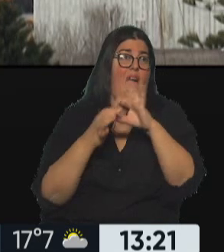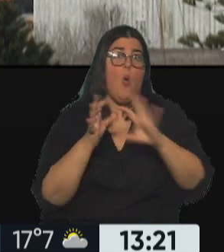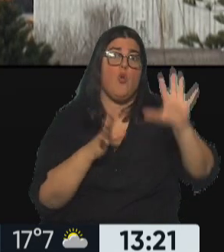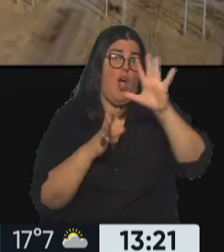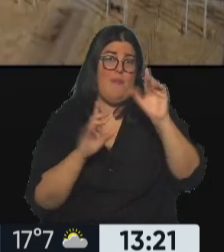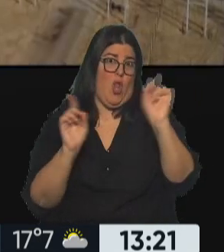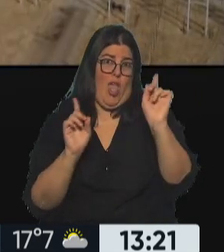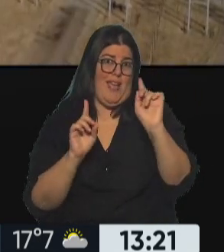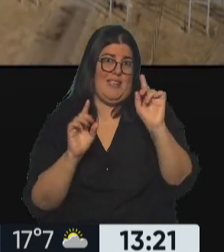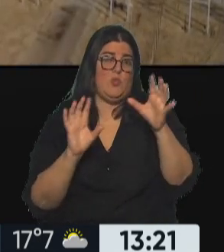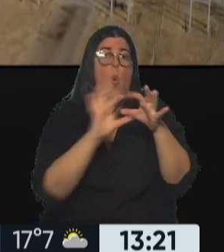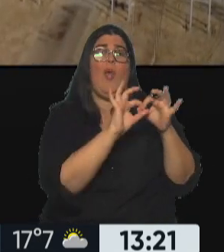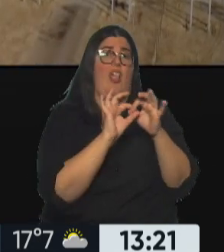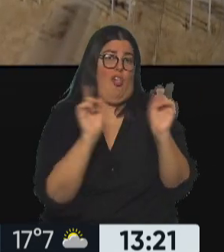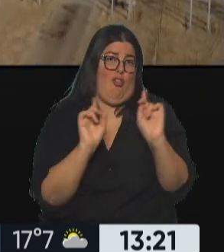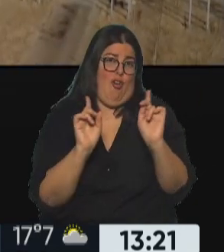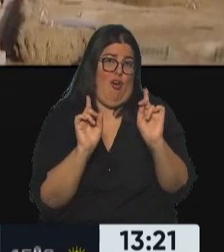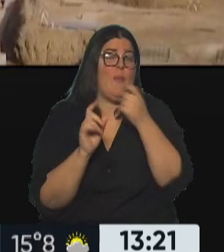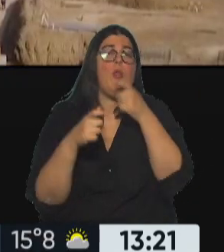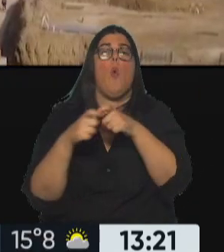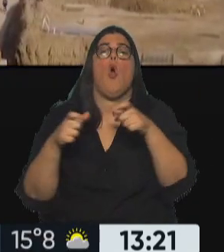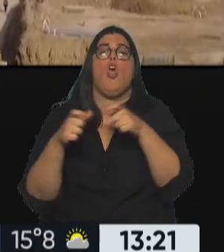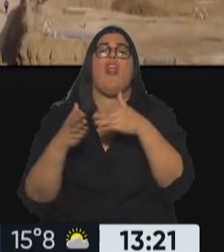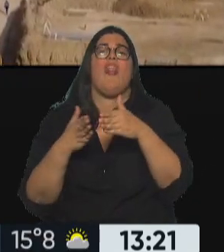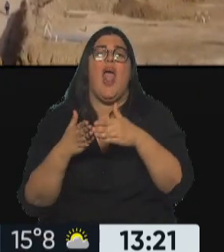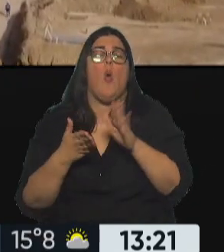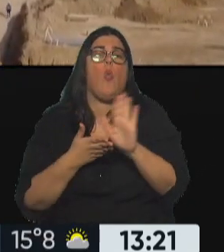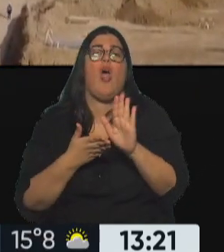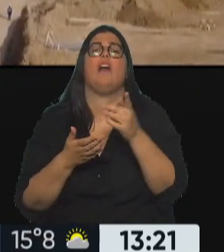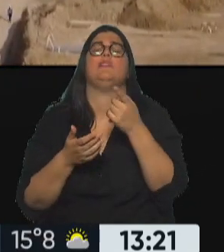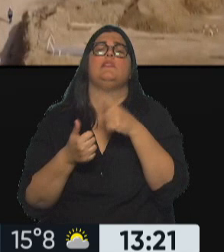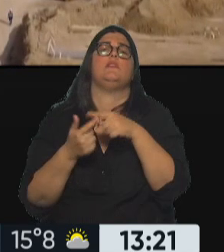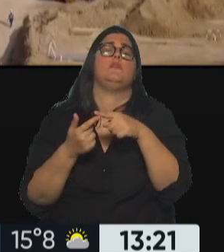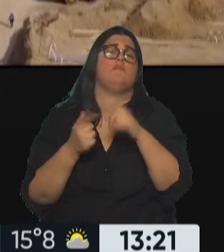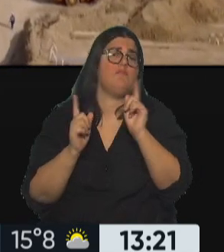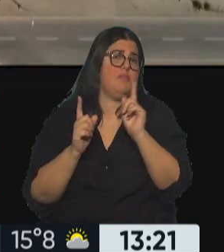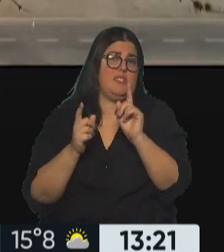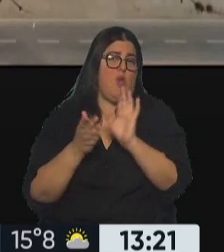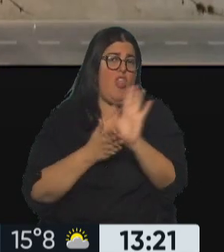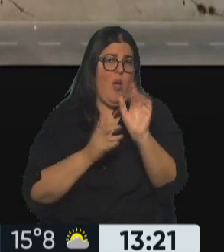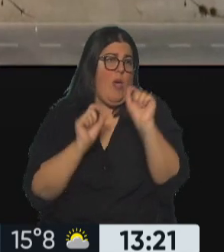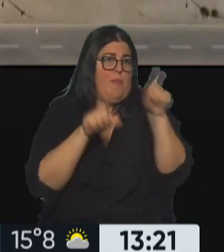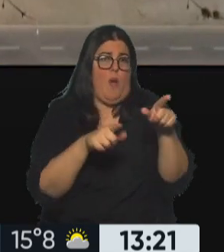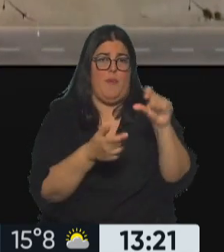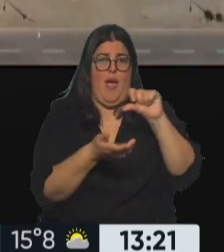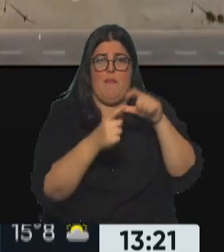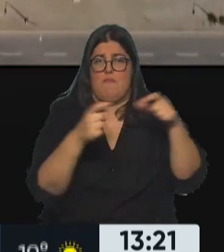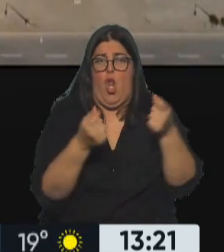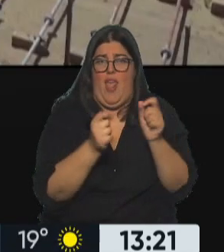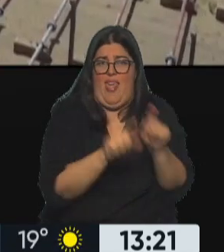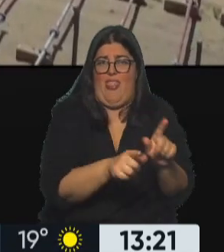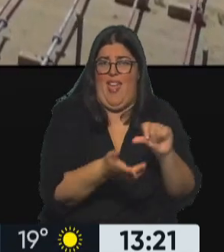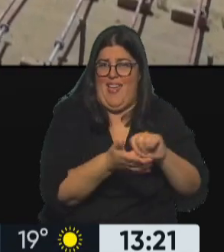un mercado financiero unificado. Los bonos de deuda siguen siendo bonos, la deuda sigue siendo nacional, no hay